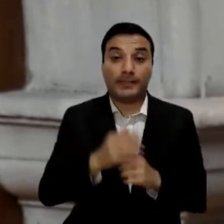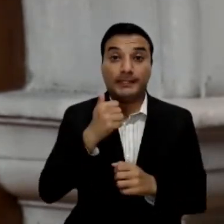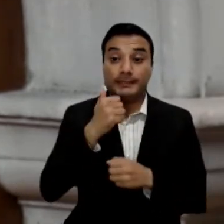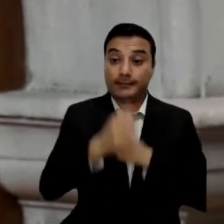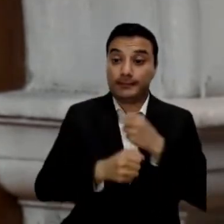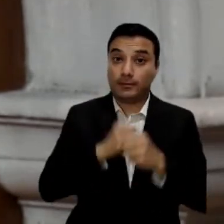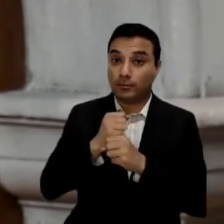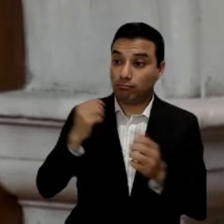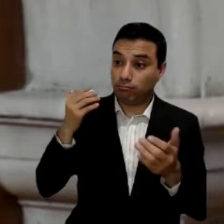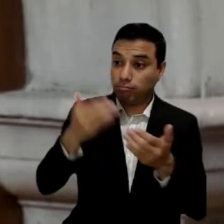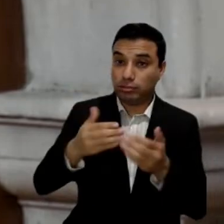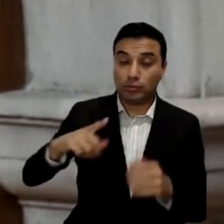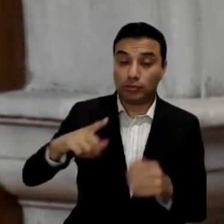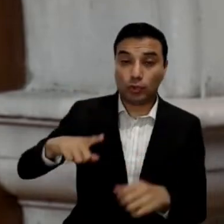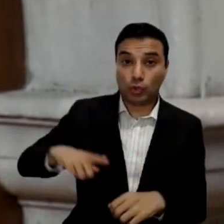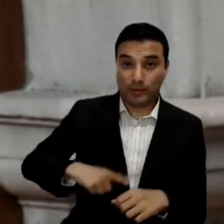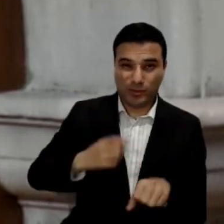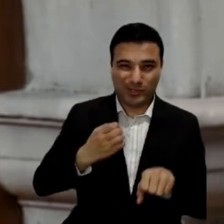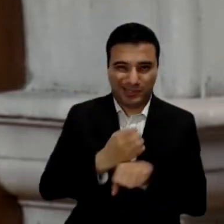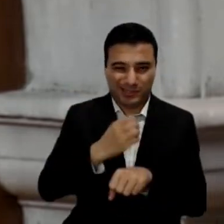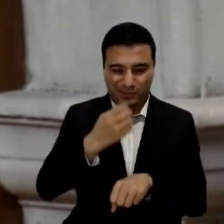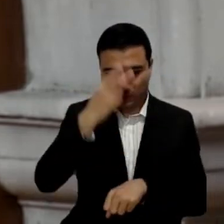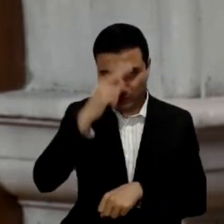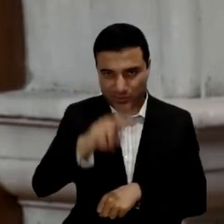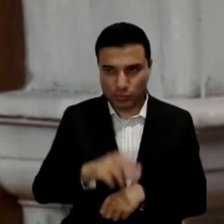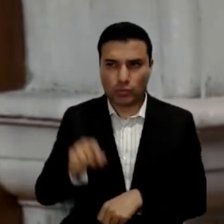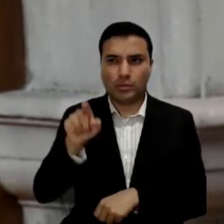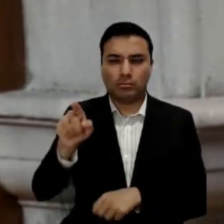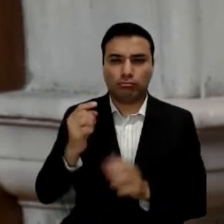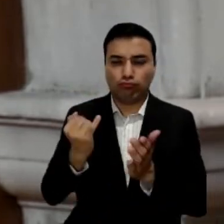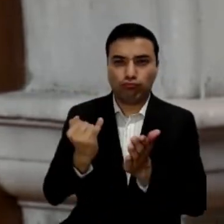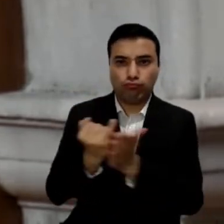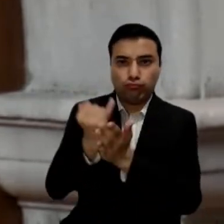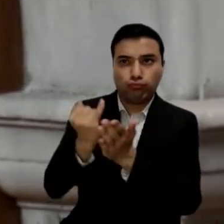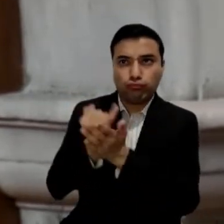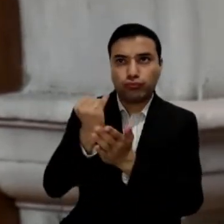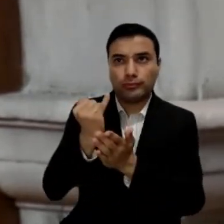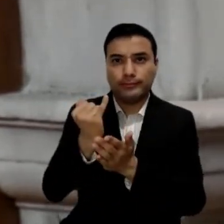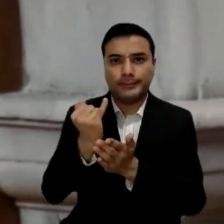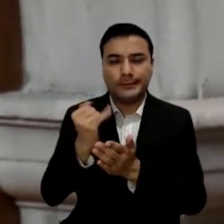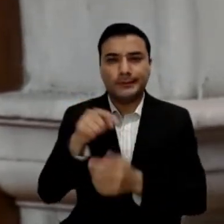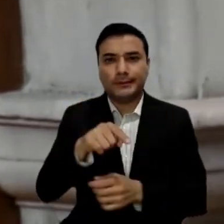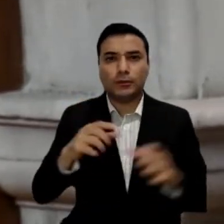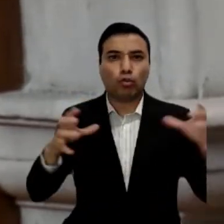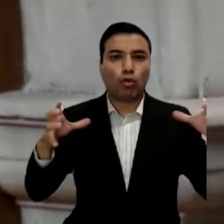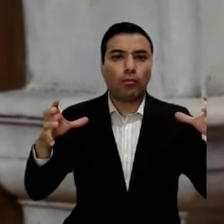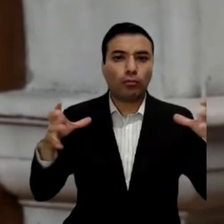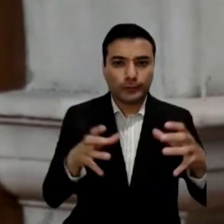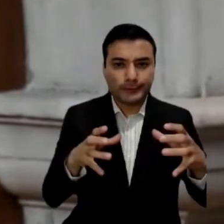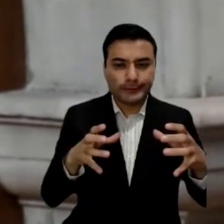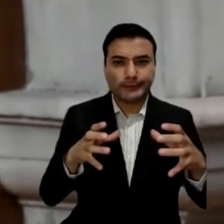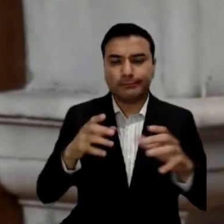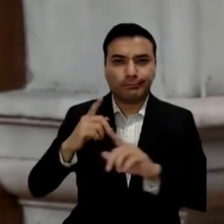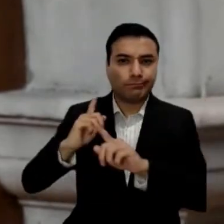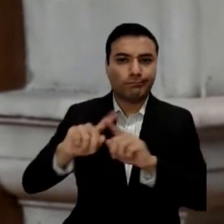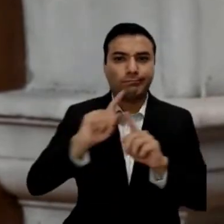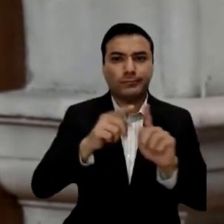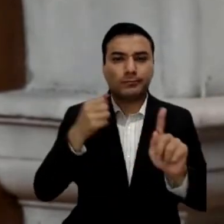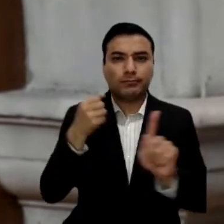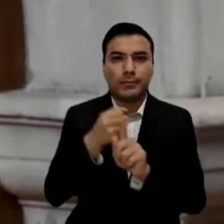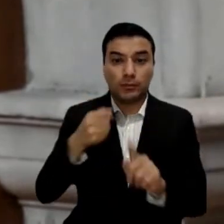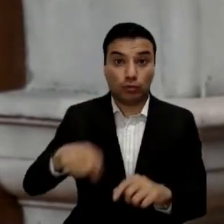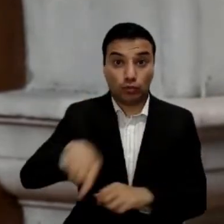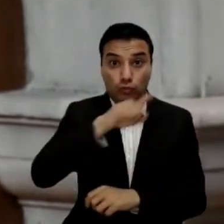ha tomado medidas que han influido en la vida de nuestras comunidades y es nuestro deber como